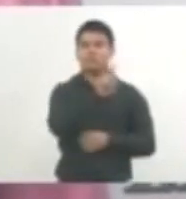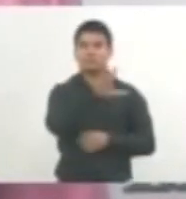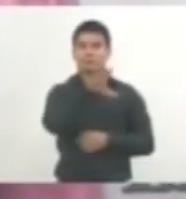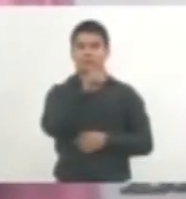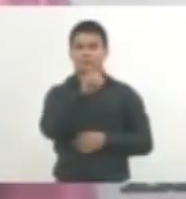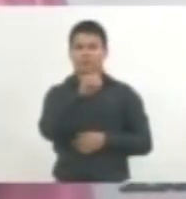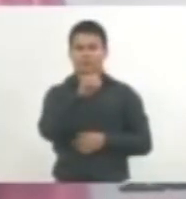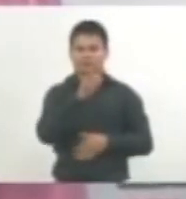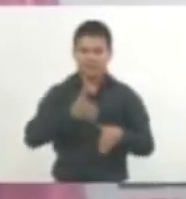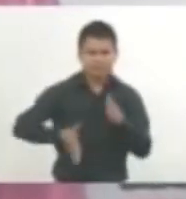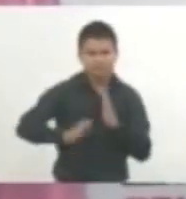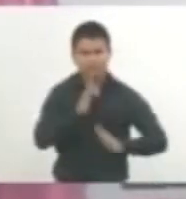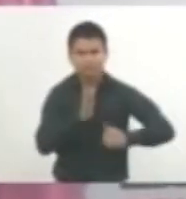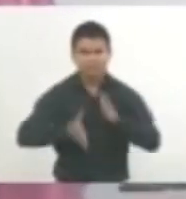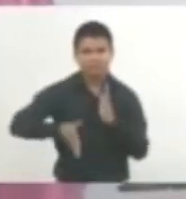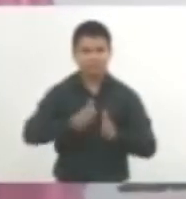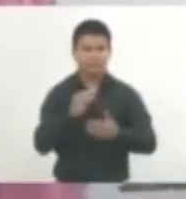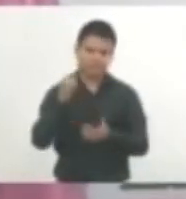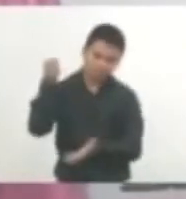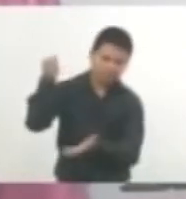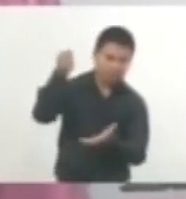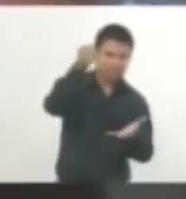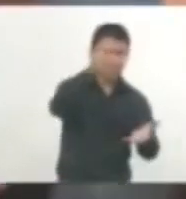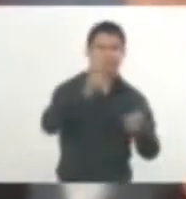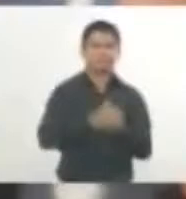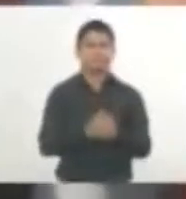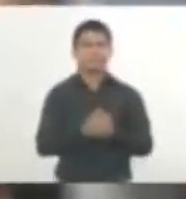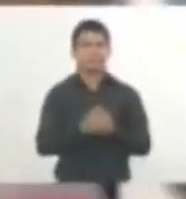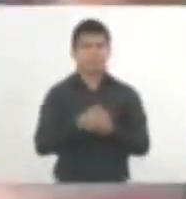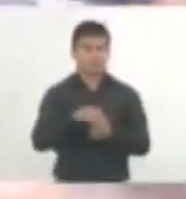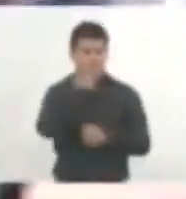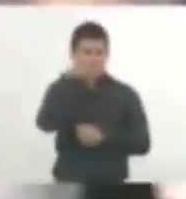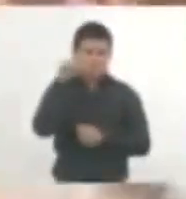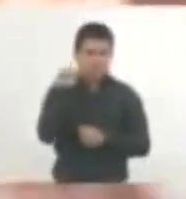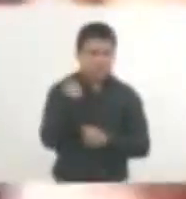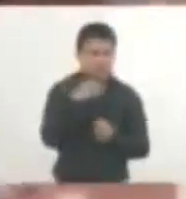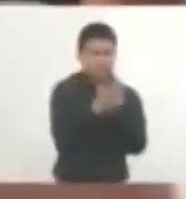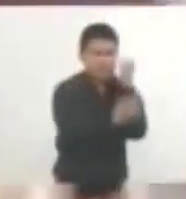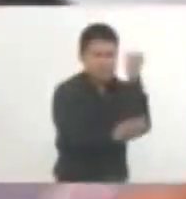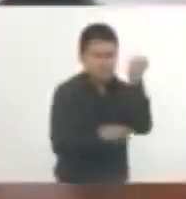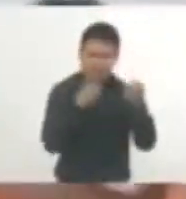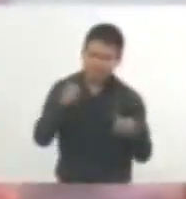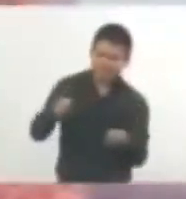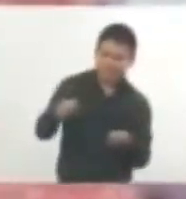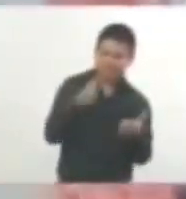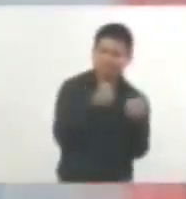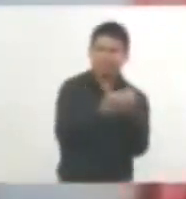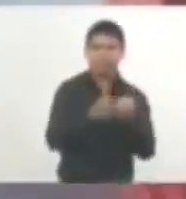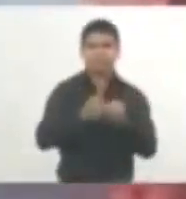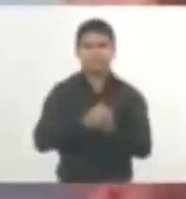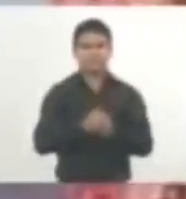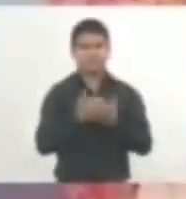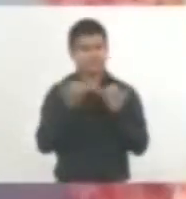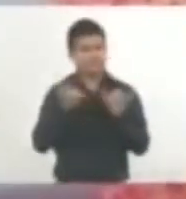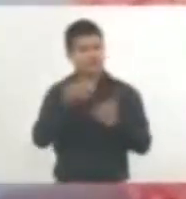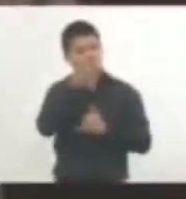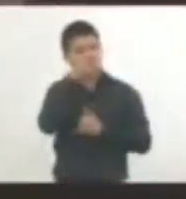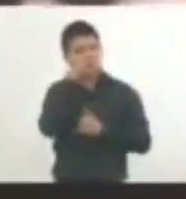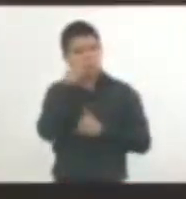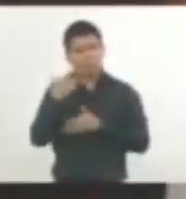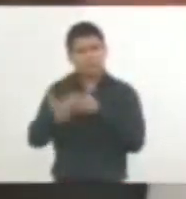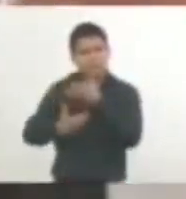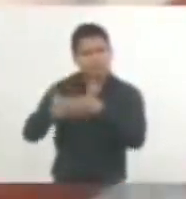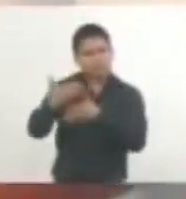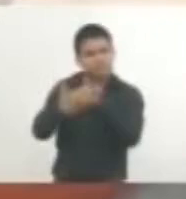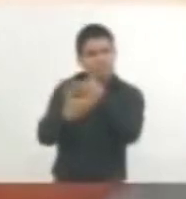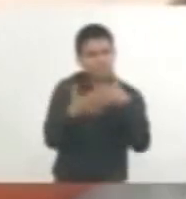donó estos 200 patines para los niños de bajos recursos. El objetivo primordial de la Fundación es contribuir a que los niños tengan una mejor calidad de